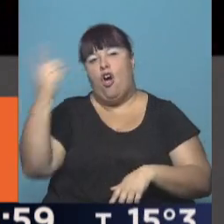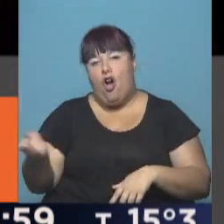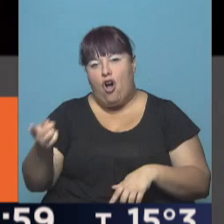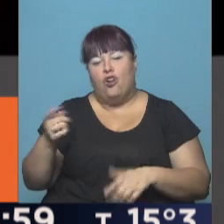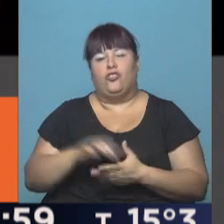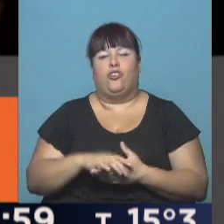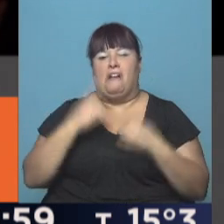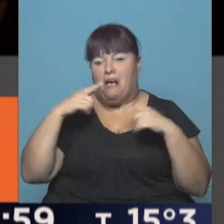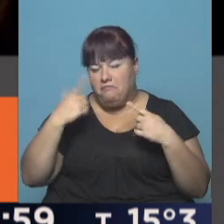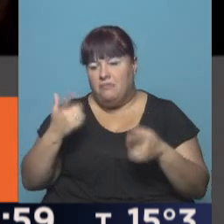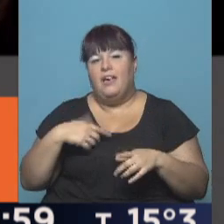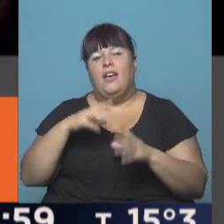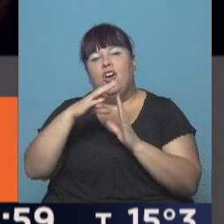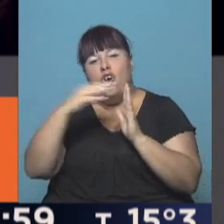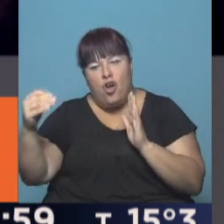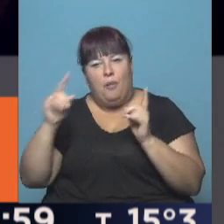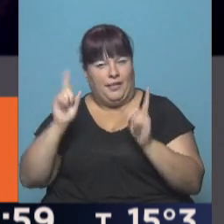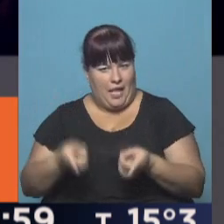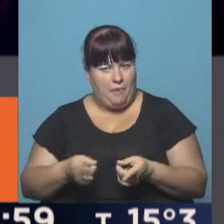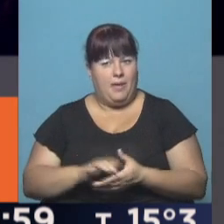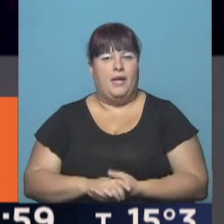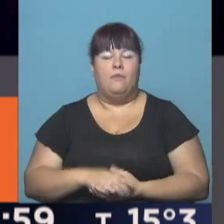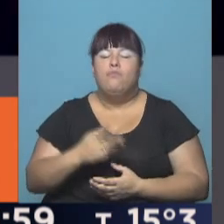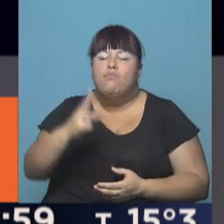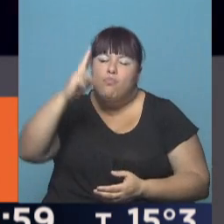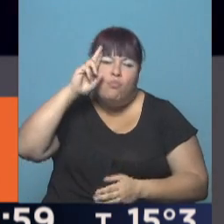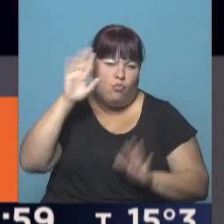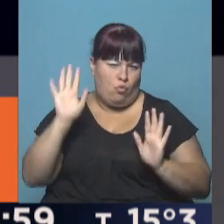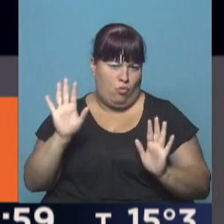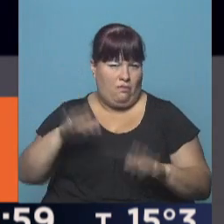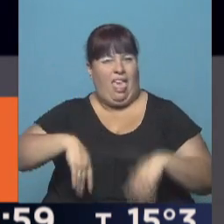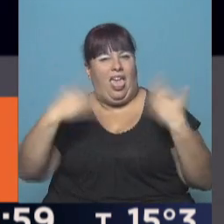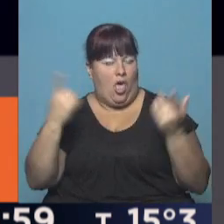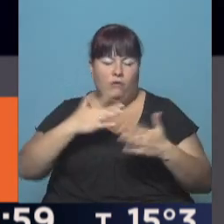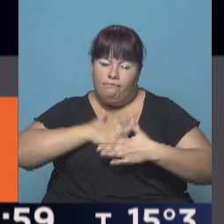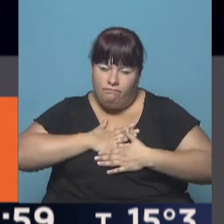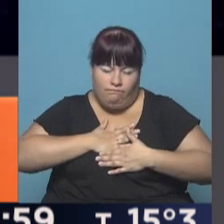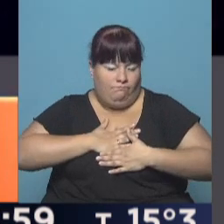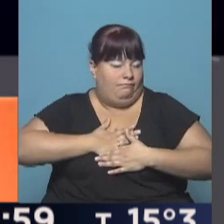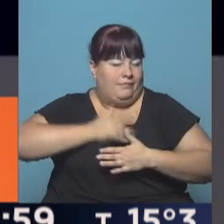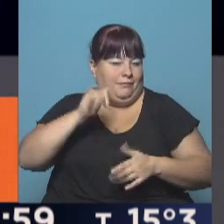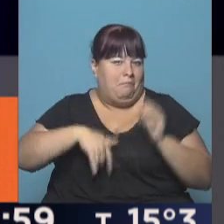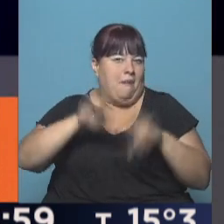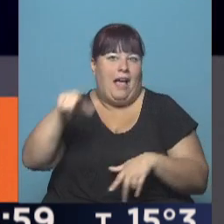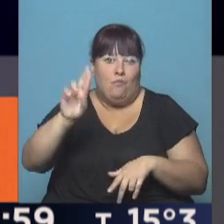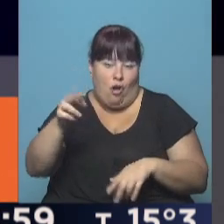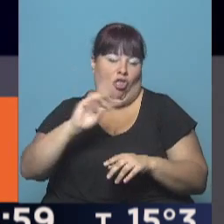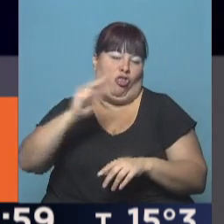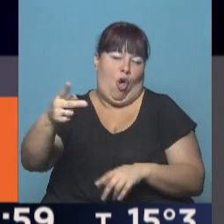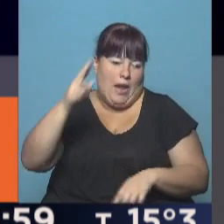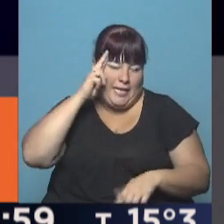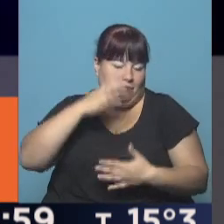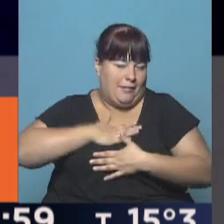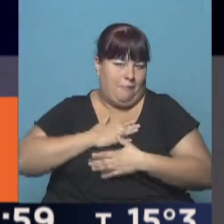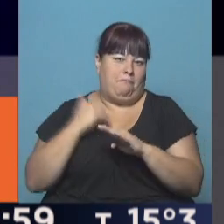de gángster. Hacemos la recreación, mucho respeto y mucho cariño, más que nunca, ahora que no está, pues el respeto